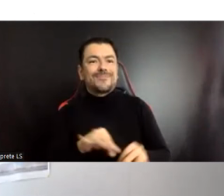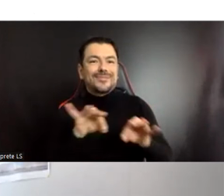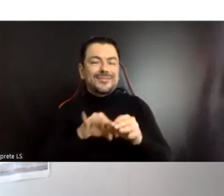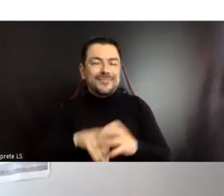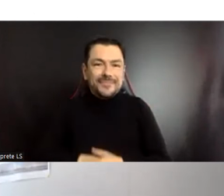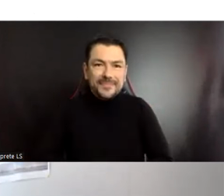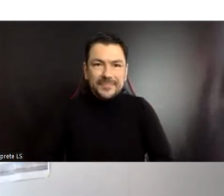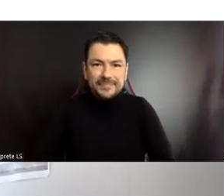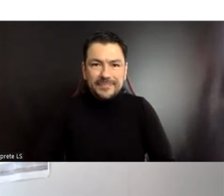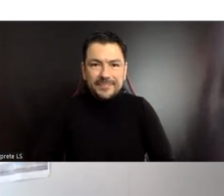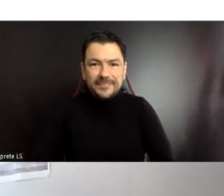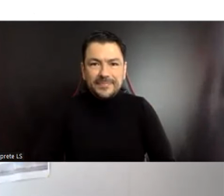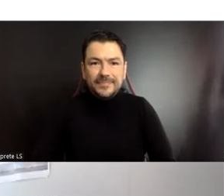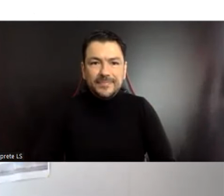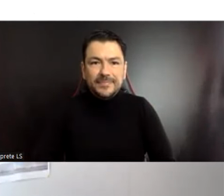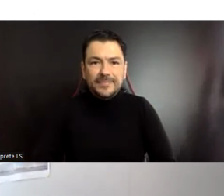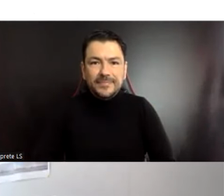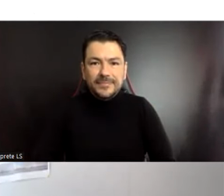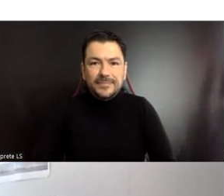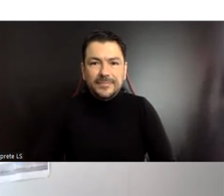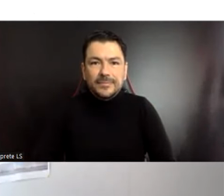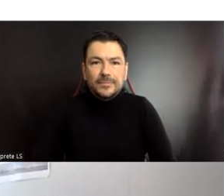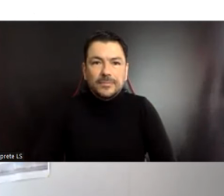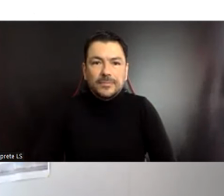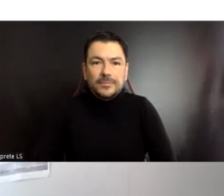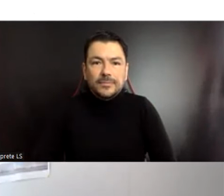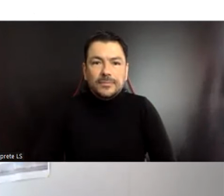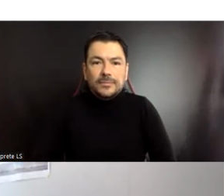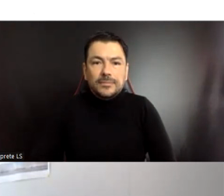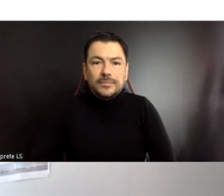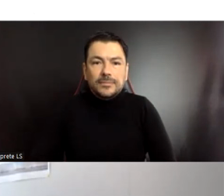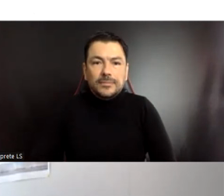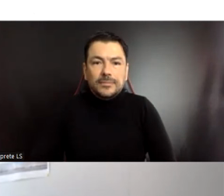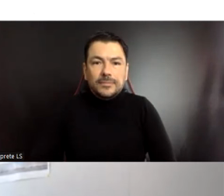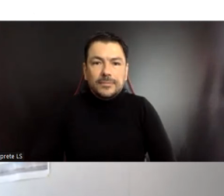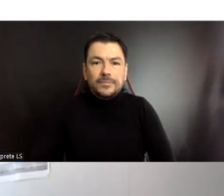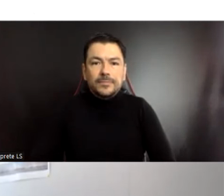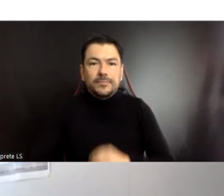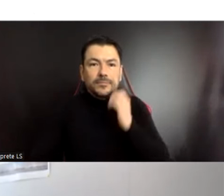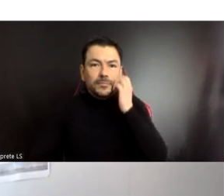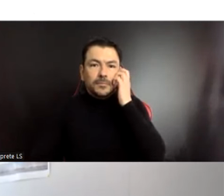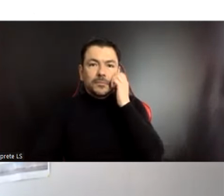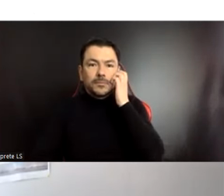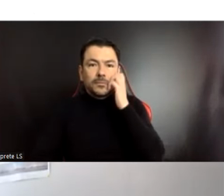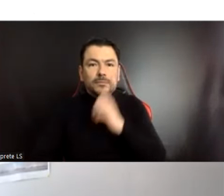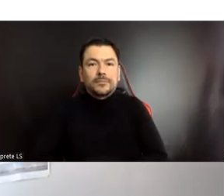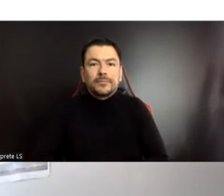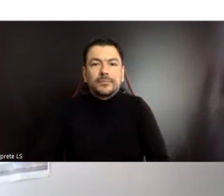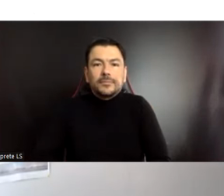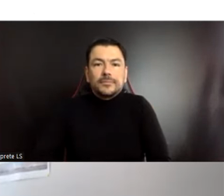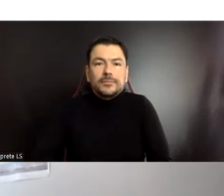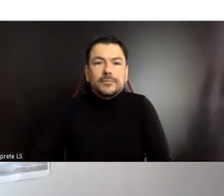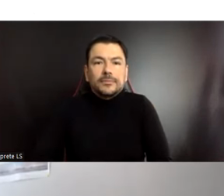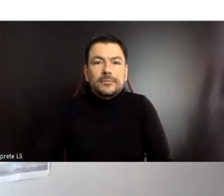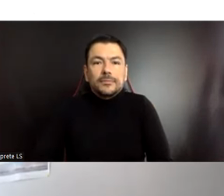can you hear me? ¿Me pueden escuchar? Okay, very good. Thank you so much. Maybe I can just reflect Bueno, on de the pronto experiences